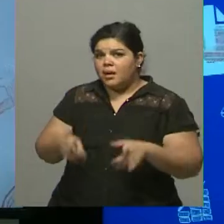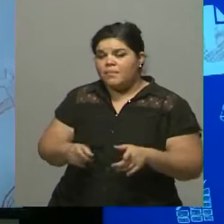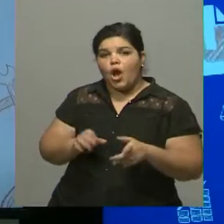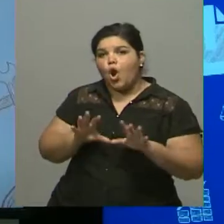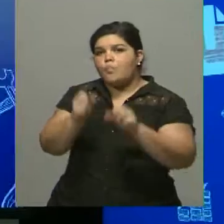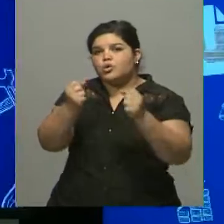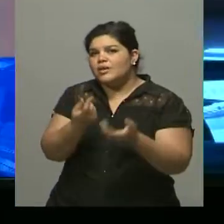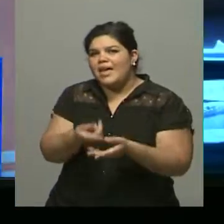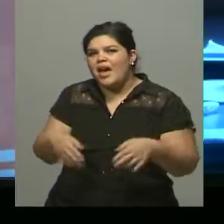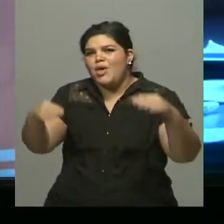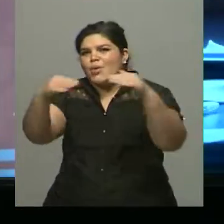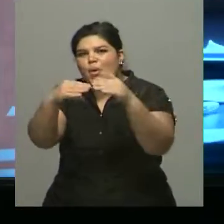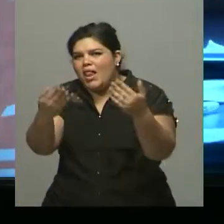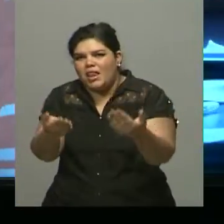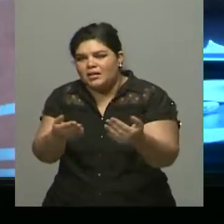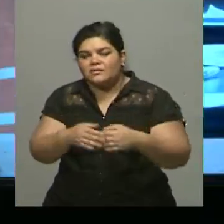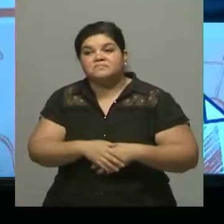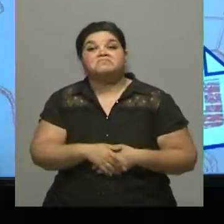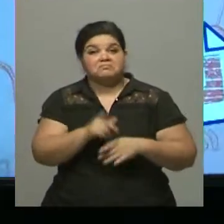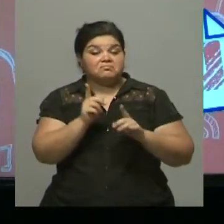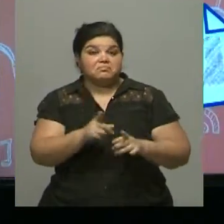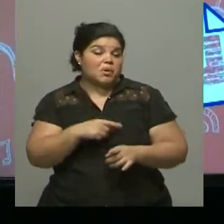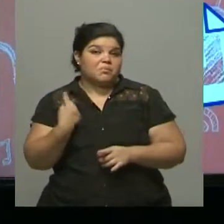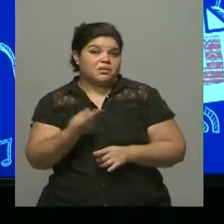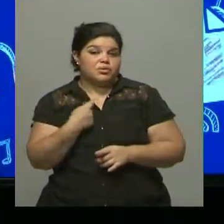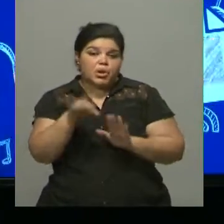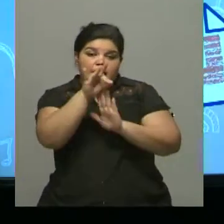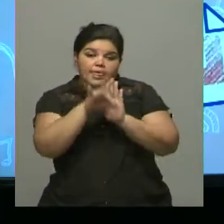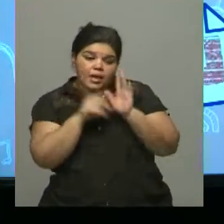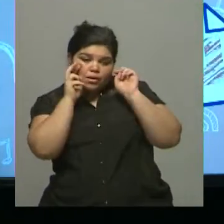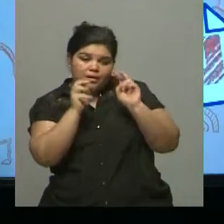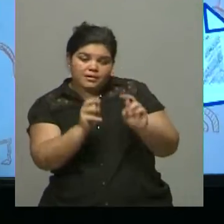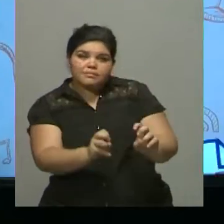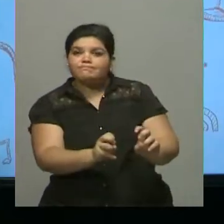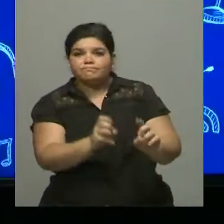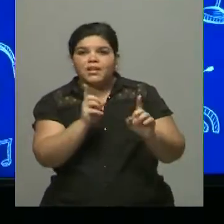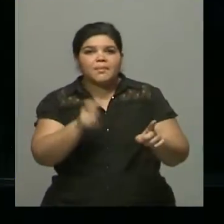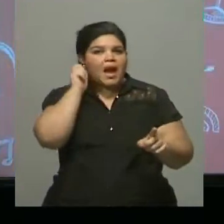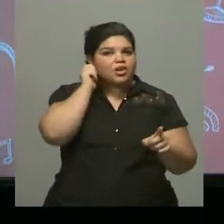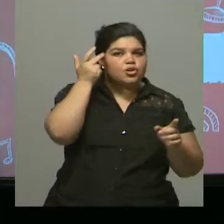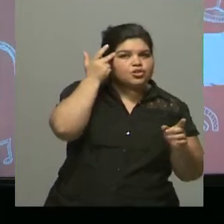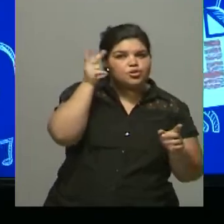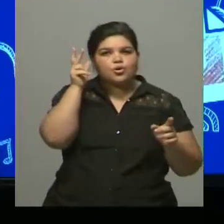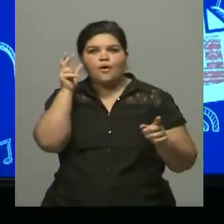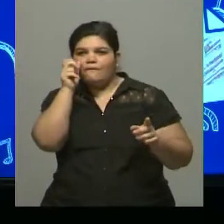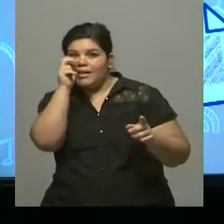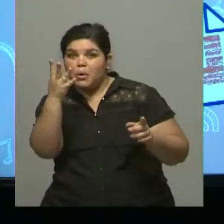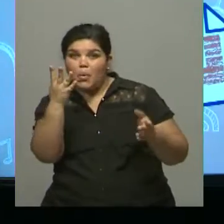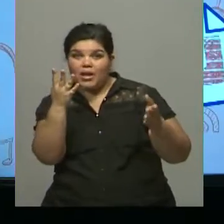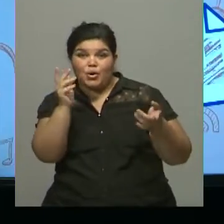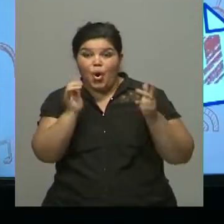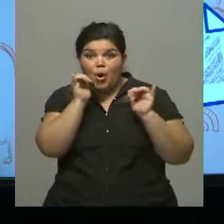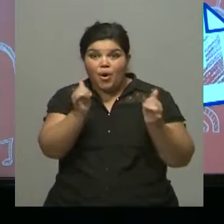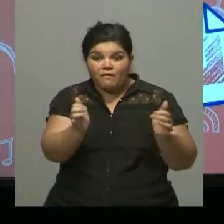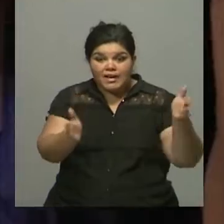Igualdad de oportunidades. Nos pasa lo mismo por ahí cuando analizamos la base de datos con los jóvenes de 18 a 24 años, son quienes están, si hay un